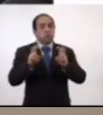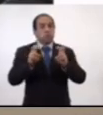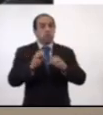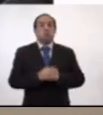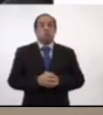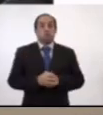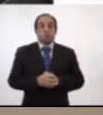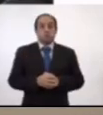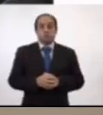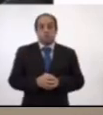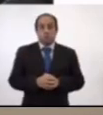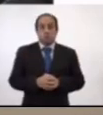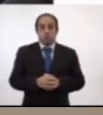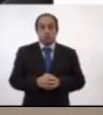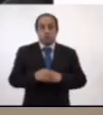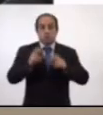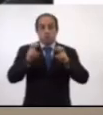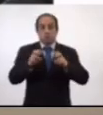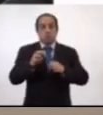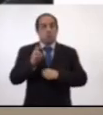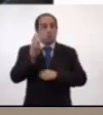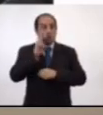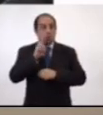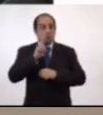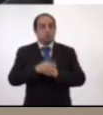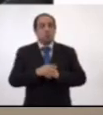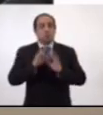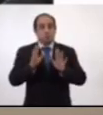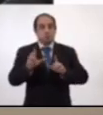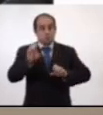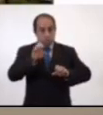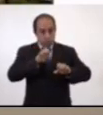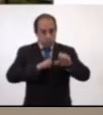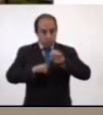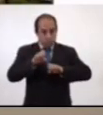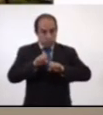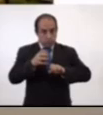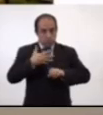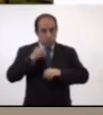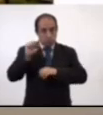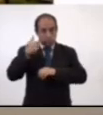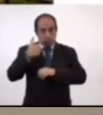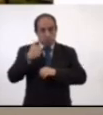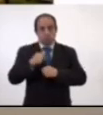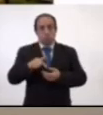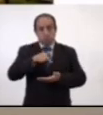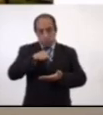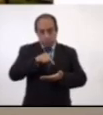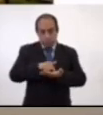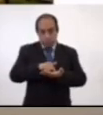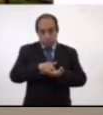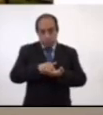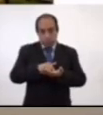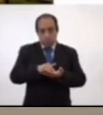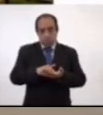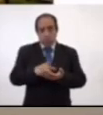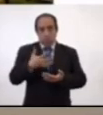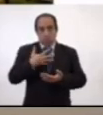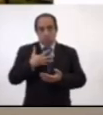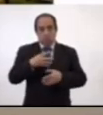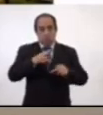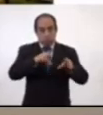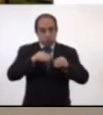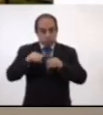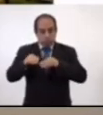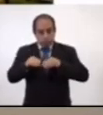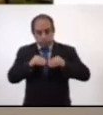En relación a las muestras de metal, la empresa ya ha marcado 66 puntos, los cuales serán